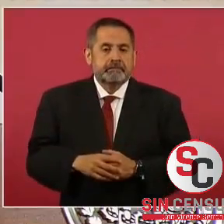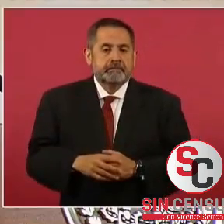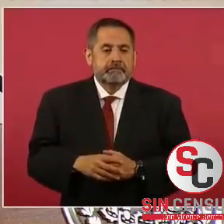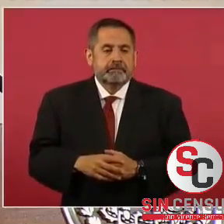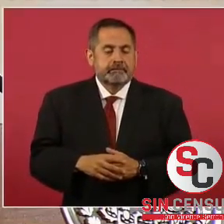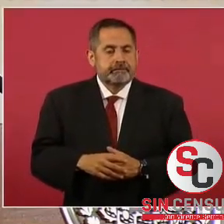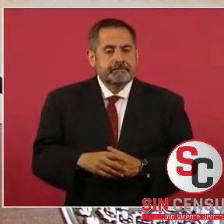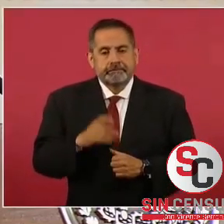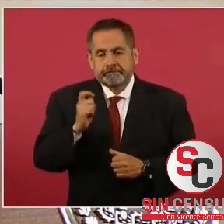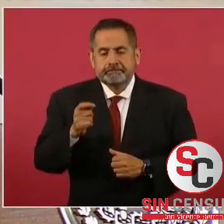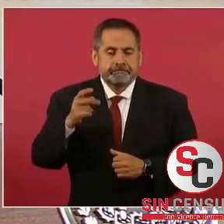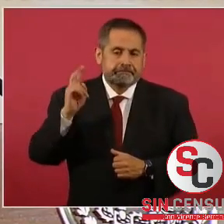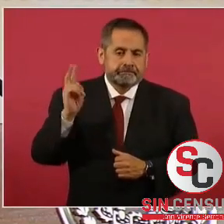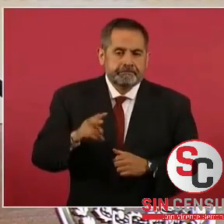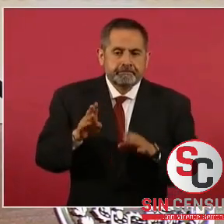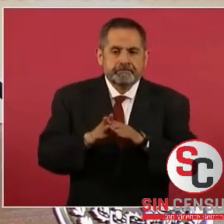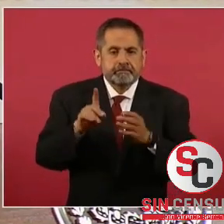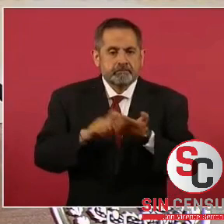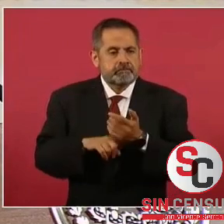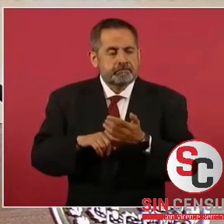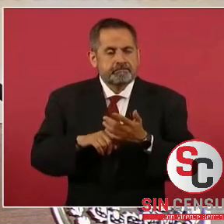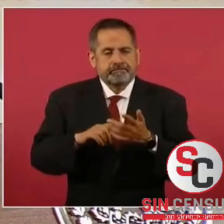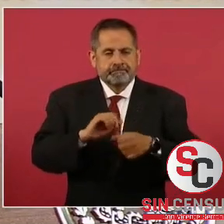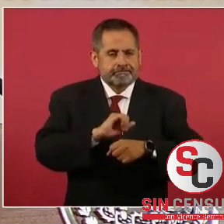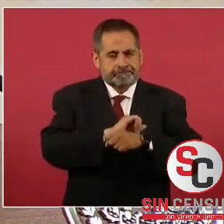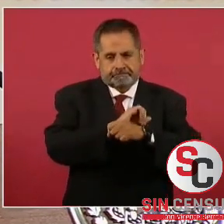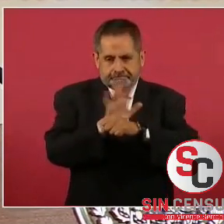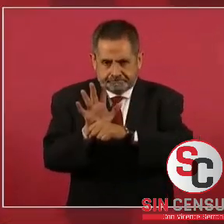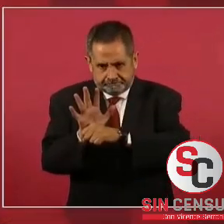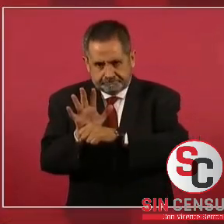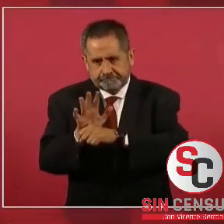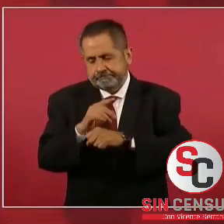verdad es que la pandemia